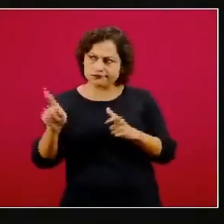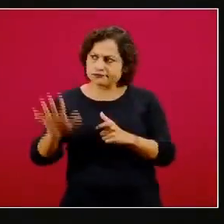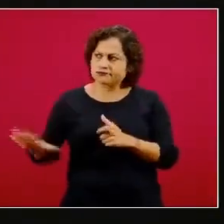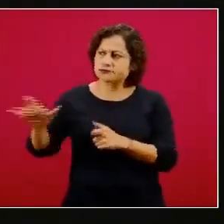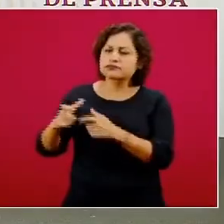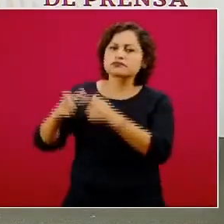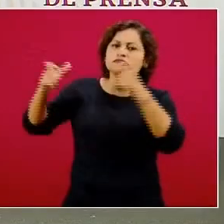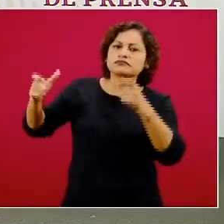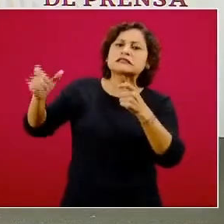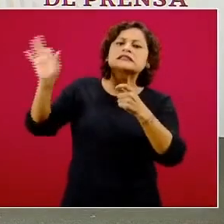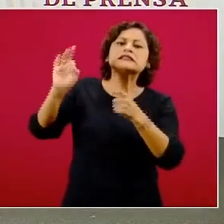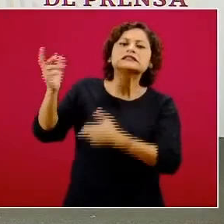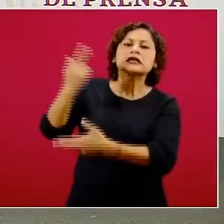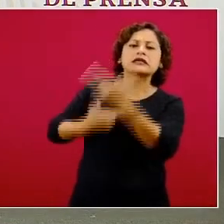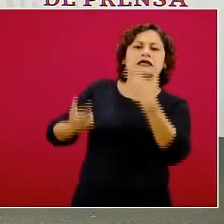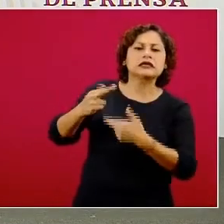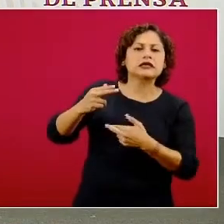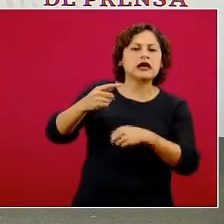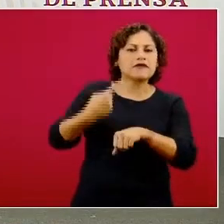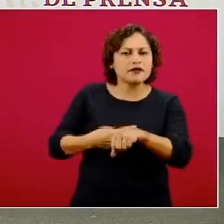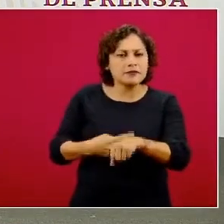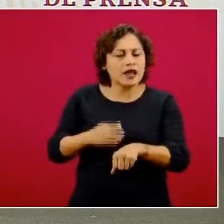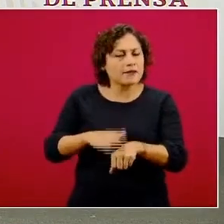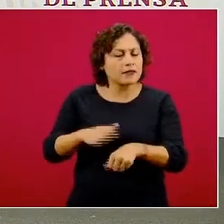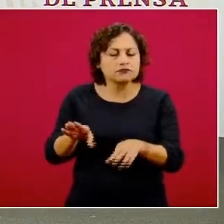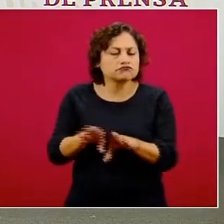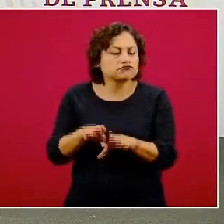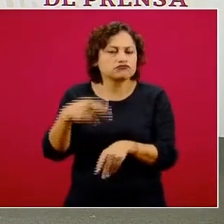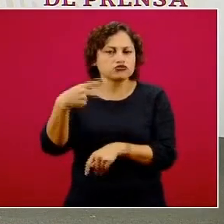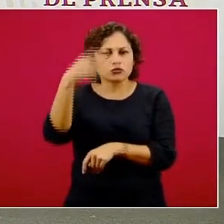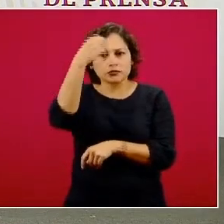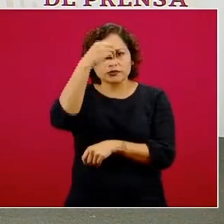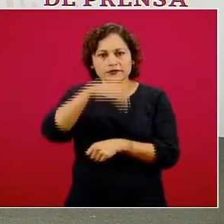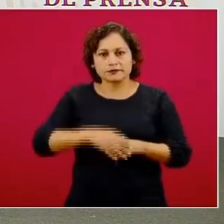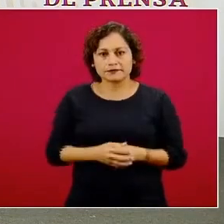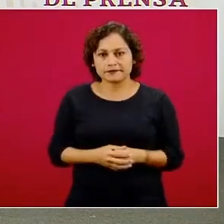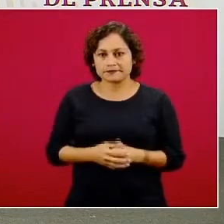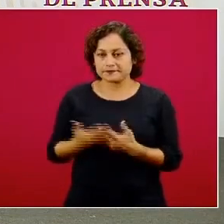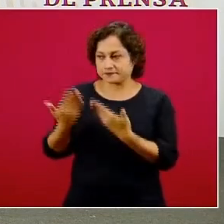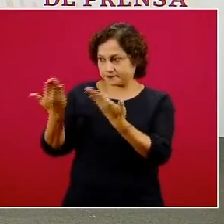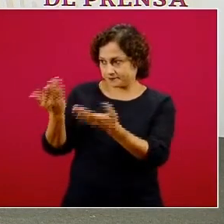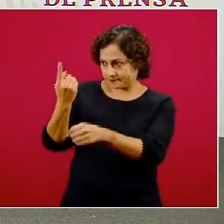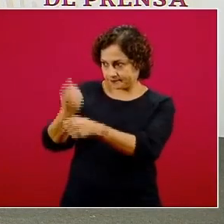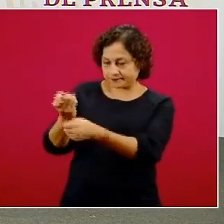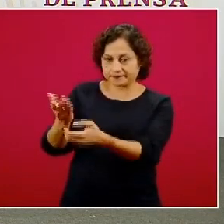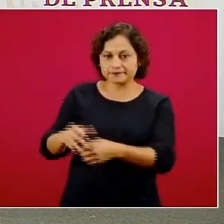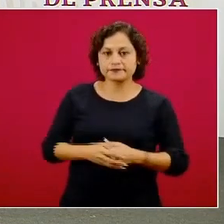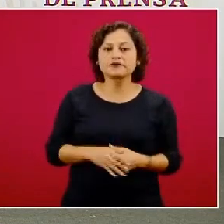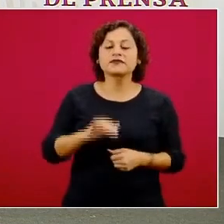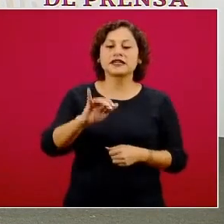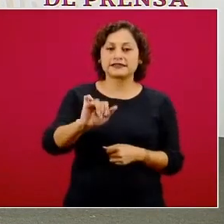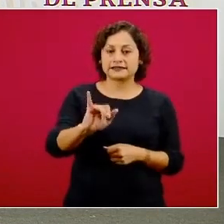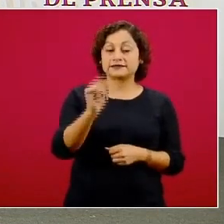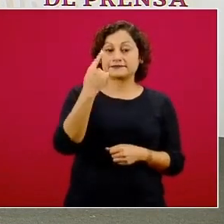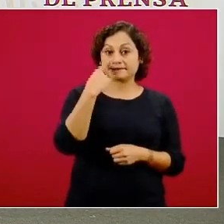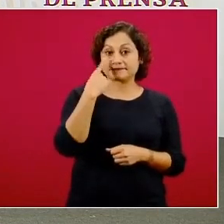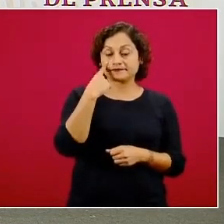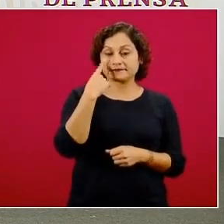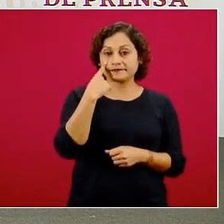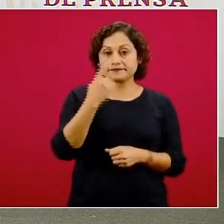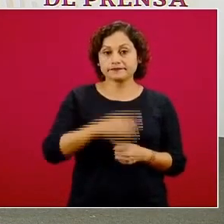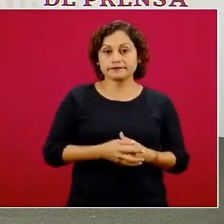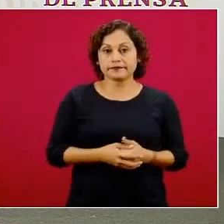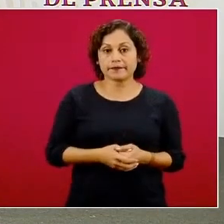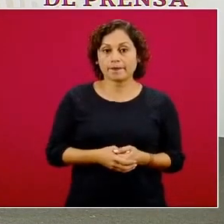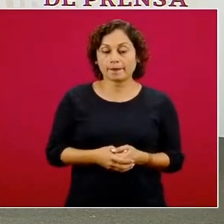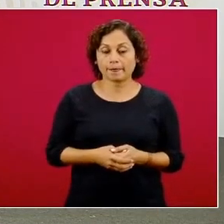rebrotes? Gracias. Muchas gracias, Daniela. Primero, por favor, si gustas, Ana. Sí, gracias. Justamente, ¿no?